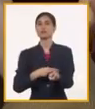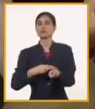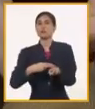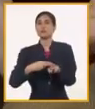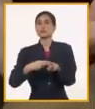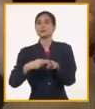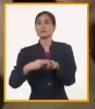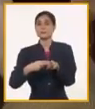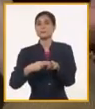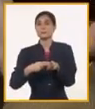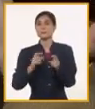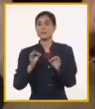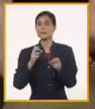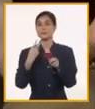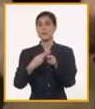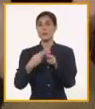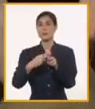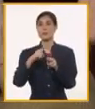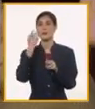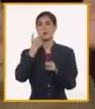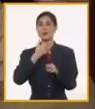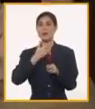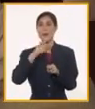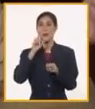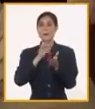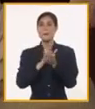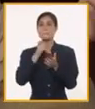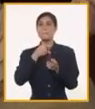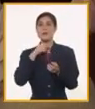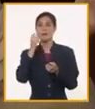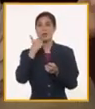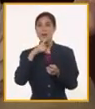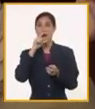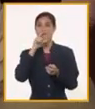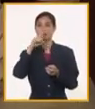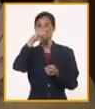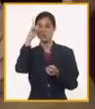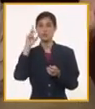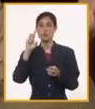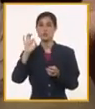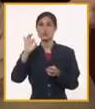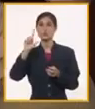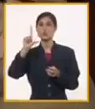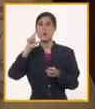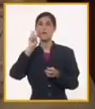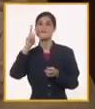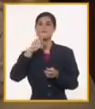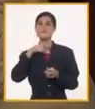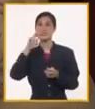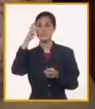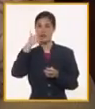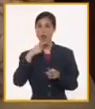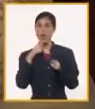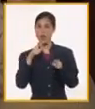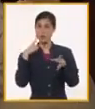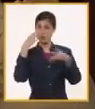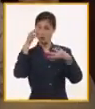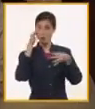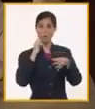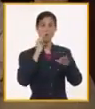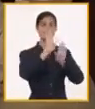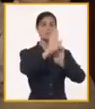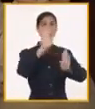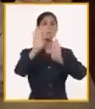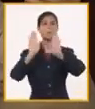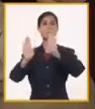Un amigo mío, un pariente mío, que tenía en casa de mi abuela, que era también pariente a su vez del